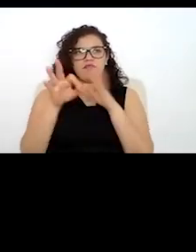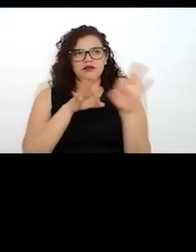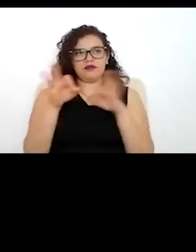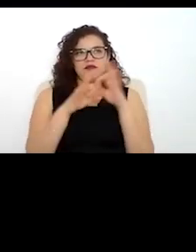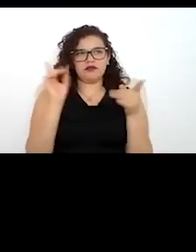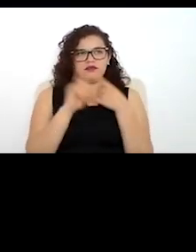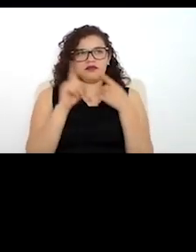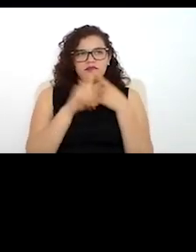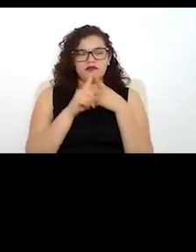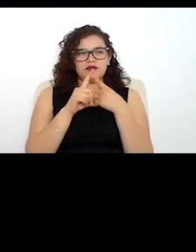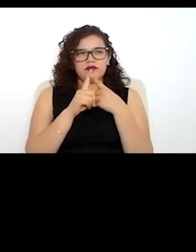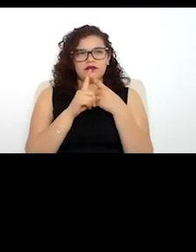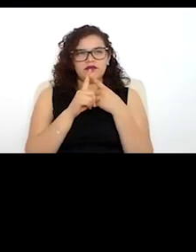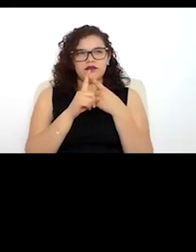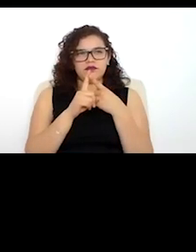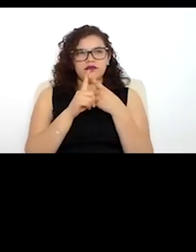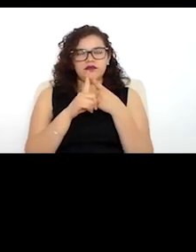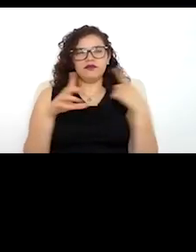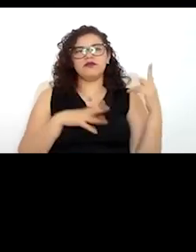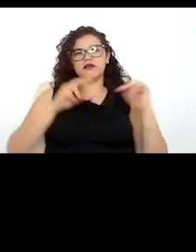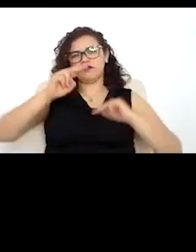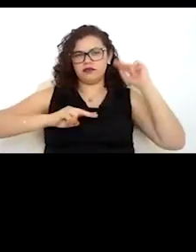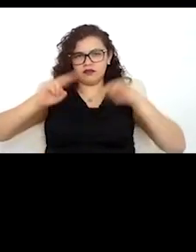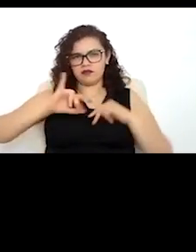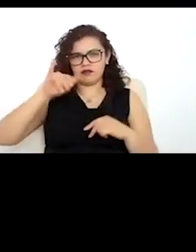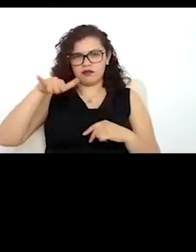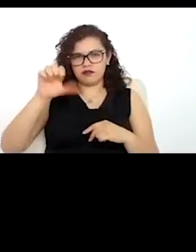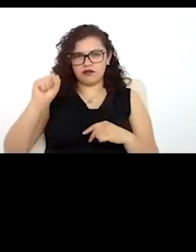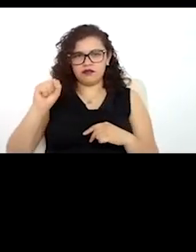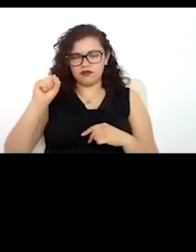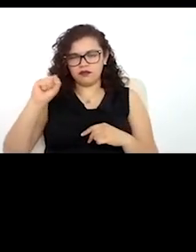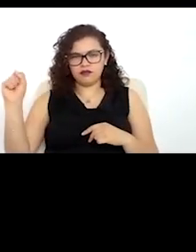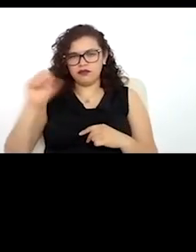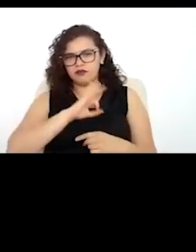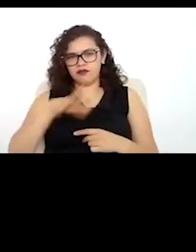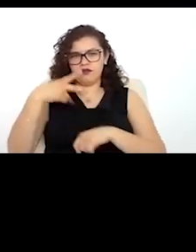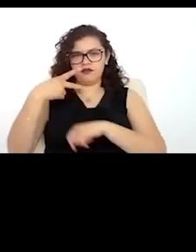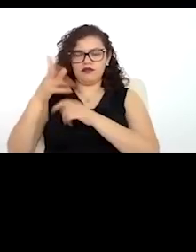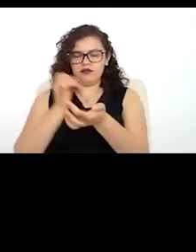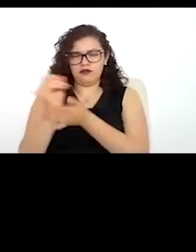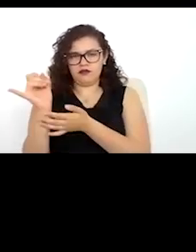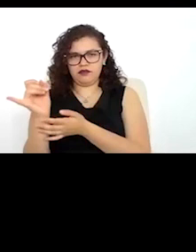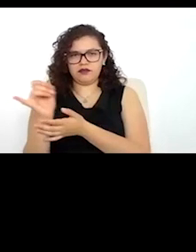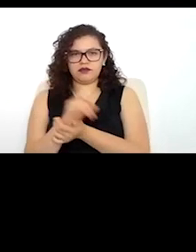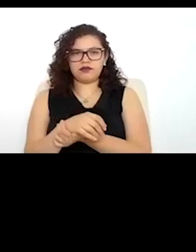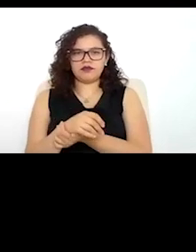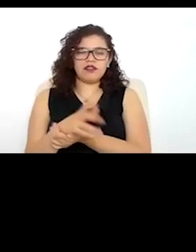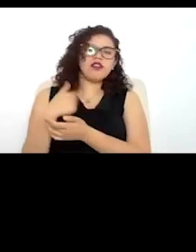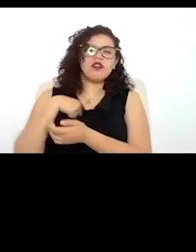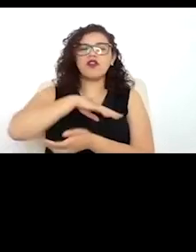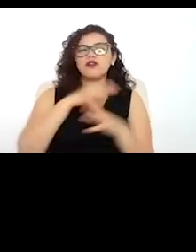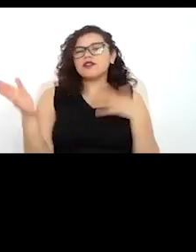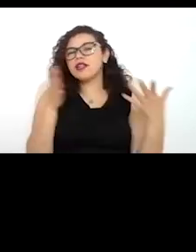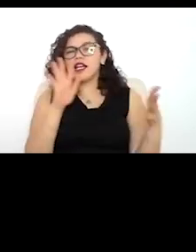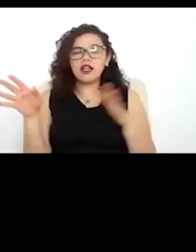nada, es una categoría que solamente el IMSS puede determinar si eso no es un riesgo de trabajo. Lo podemos más o menos intuir